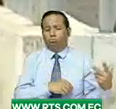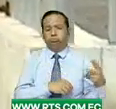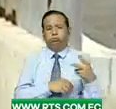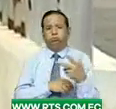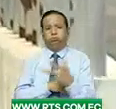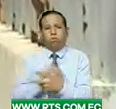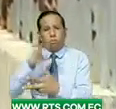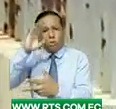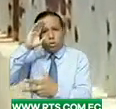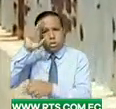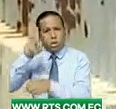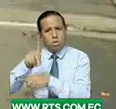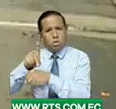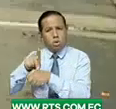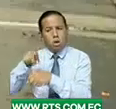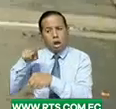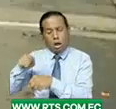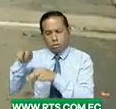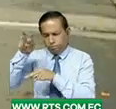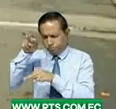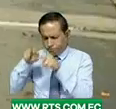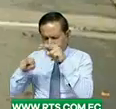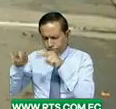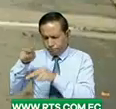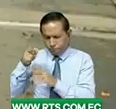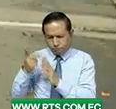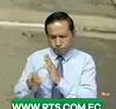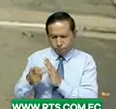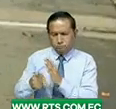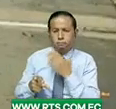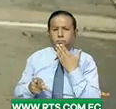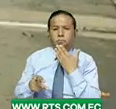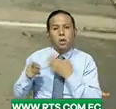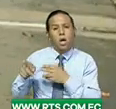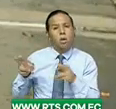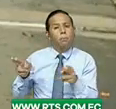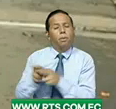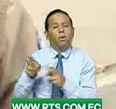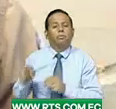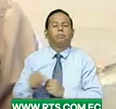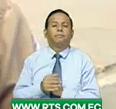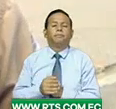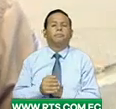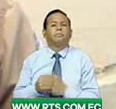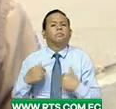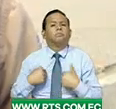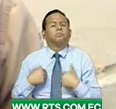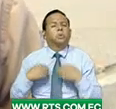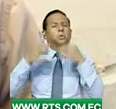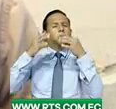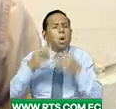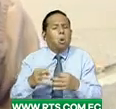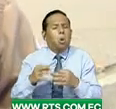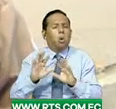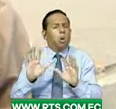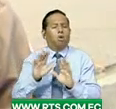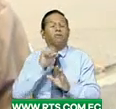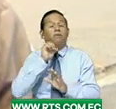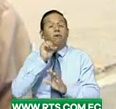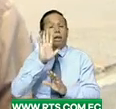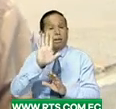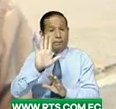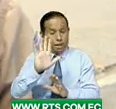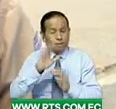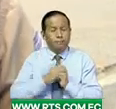ciencias forenses para de ahí determinar los hechos y las conclusiones. No podríamos aclarar, pero muchas